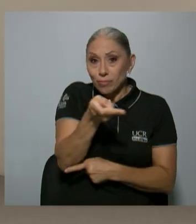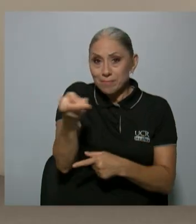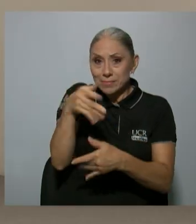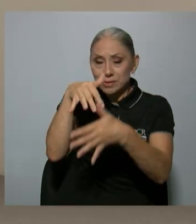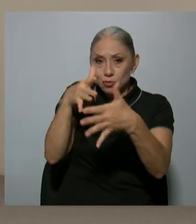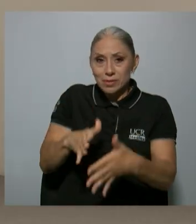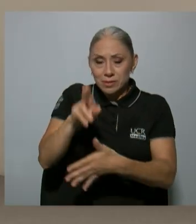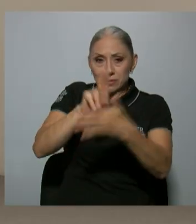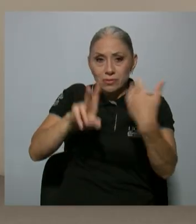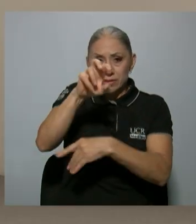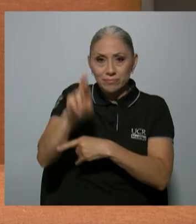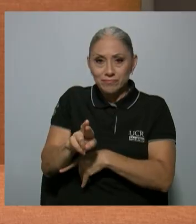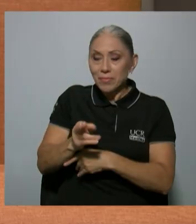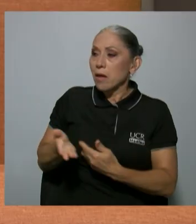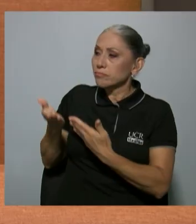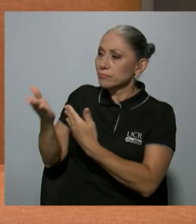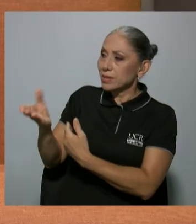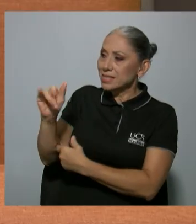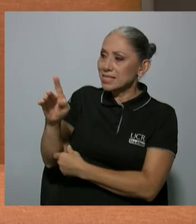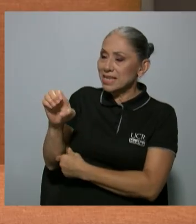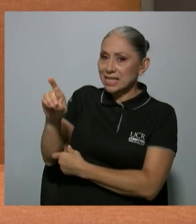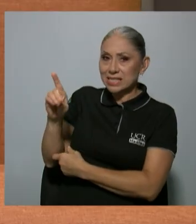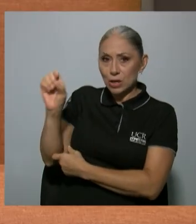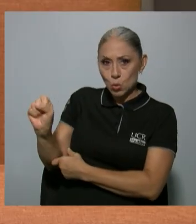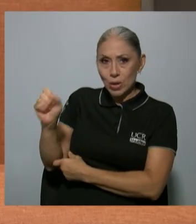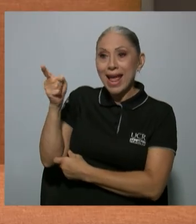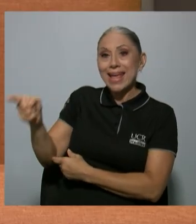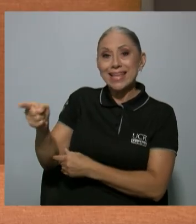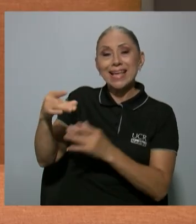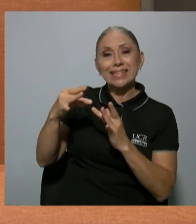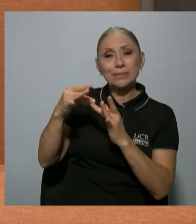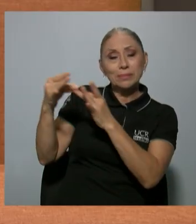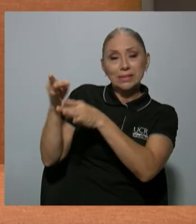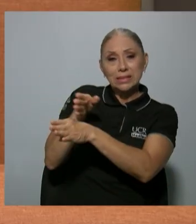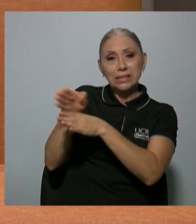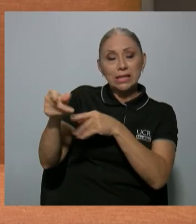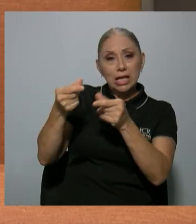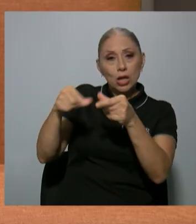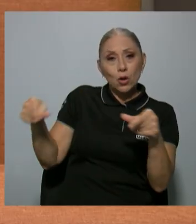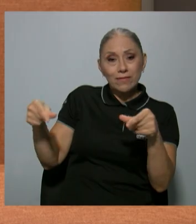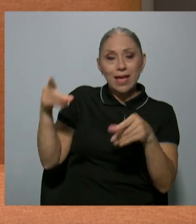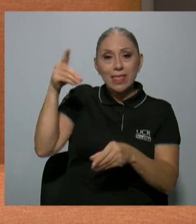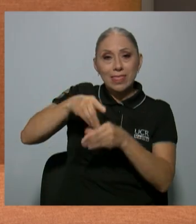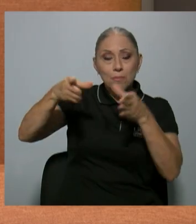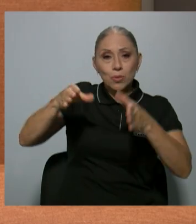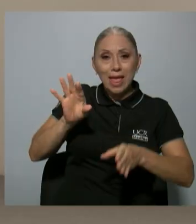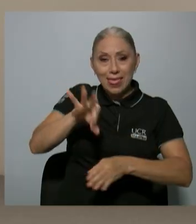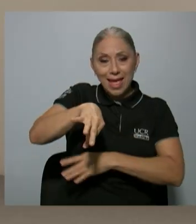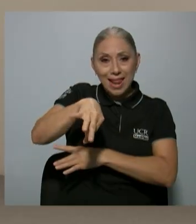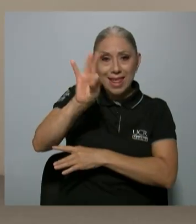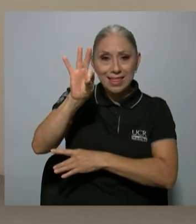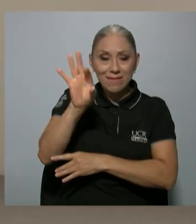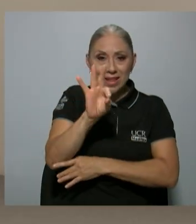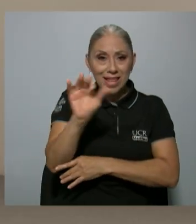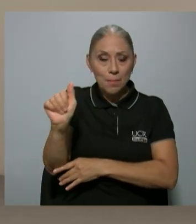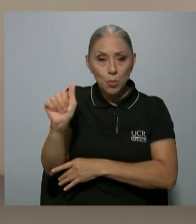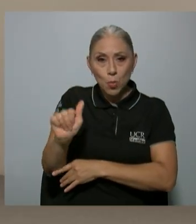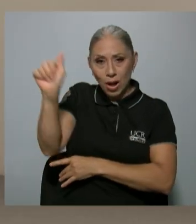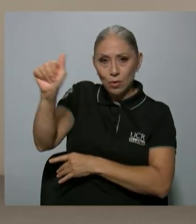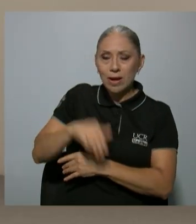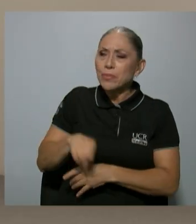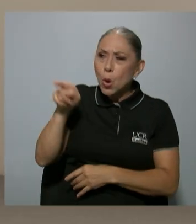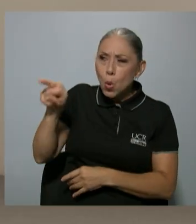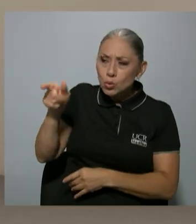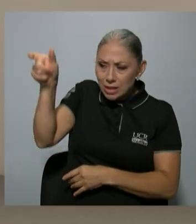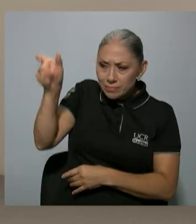Y estamos con Sigrid Segura, ella es geógrafa y es la diputada electa del Frente Amplio por Alajuela. ¿Usted se considera